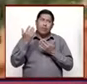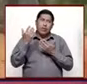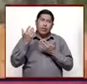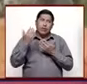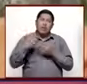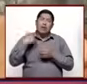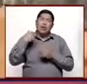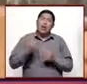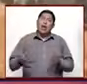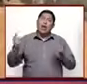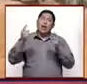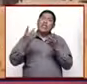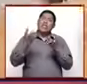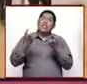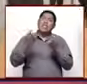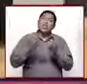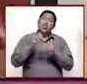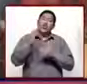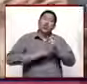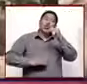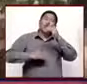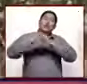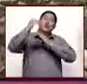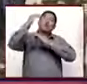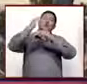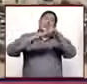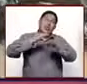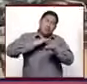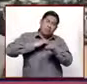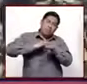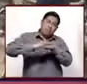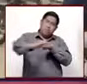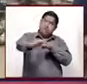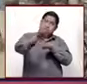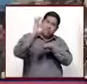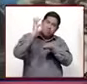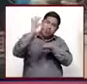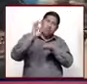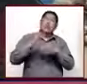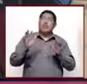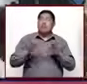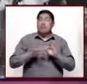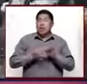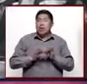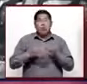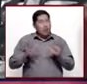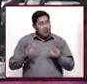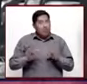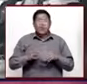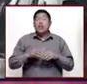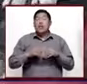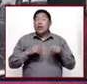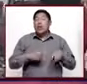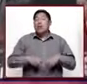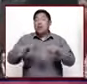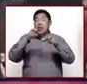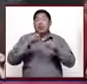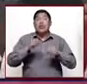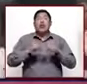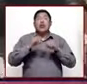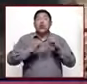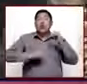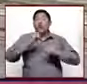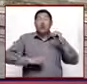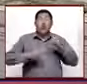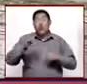la construcción de esta carretera, ¿no? Entonces se maneja con mucha precaución. Los destinos de Cochabamba, Oruro y La Paz ya están